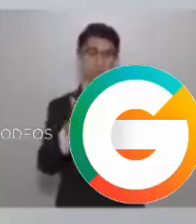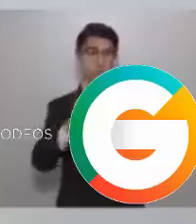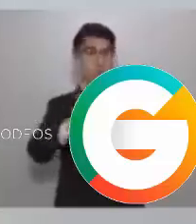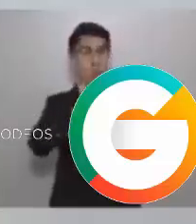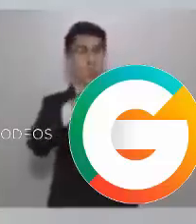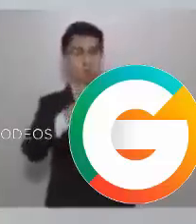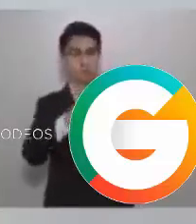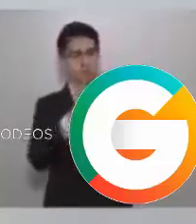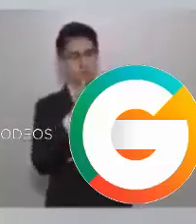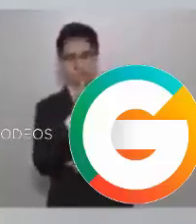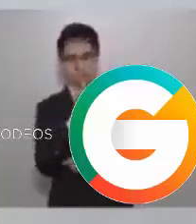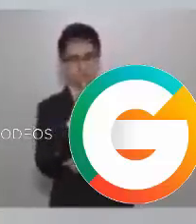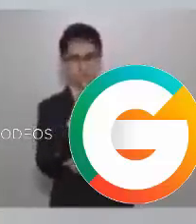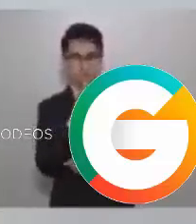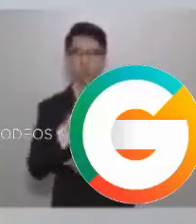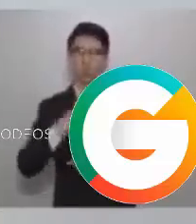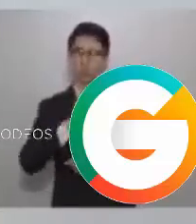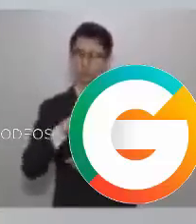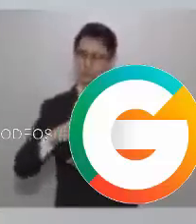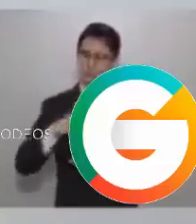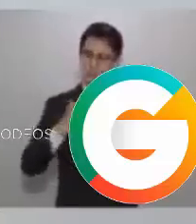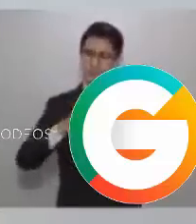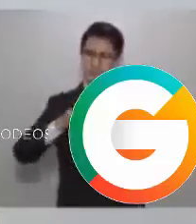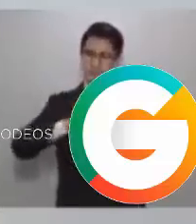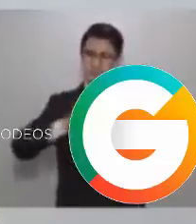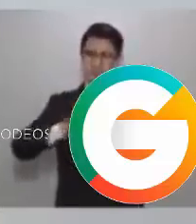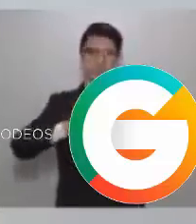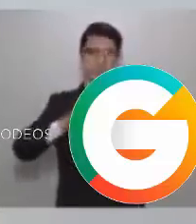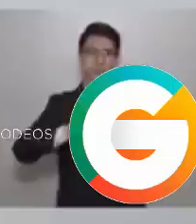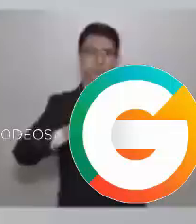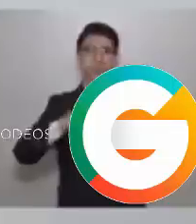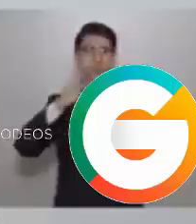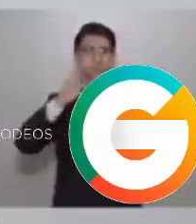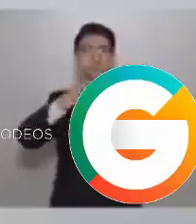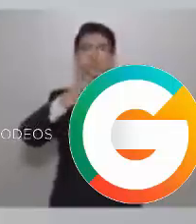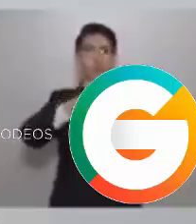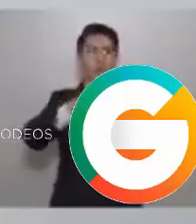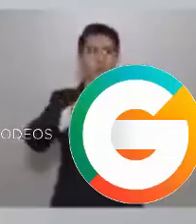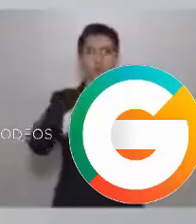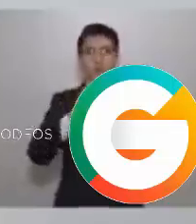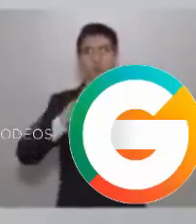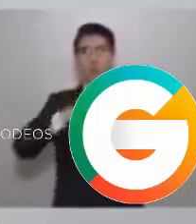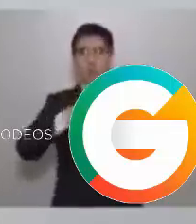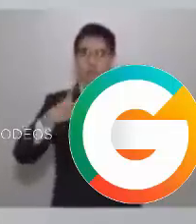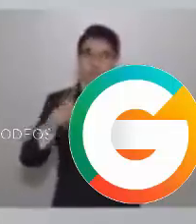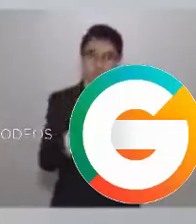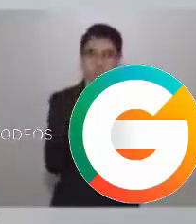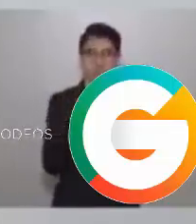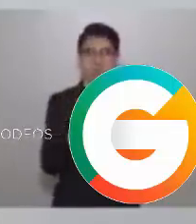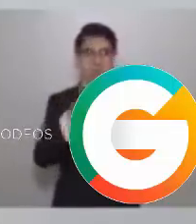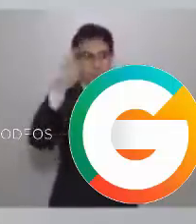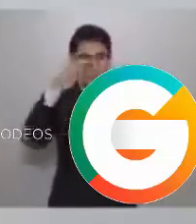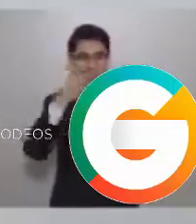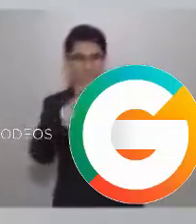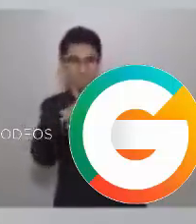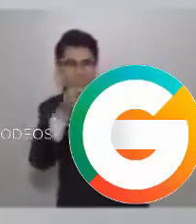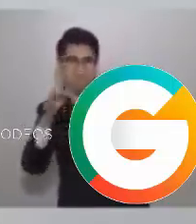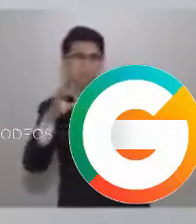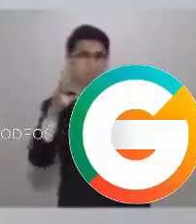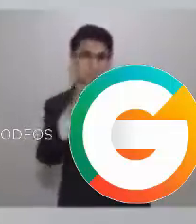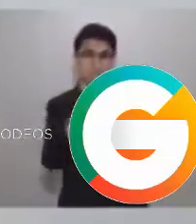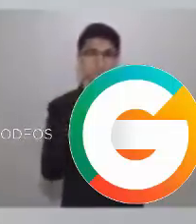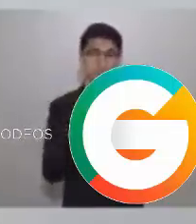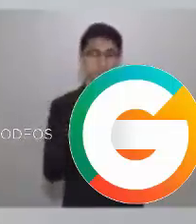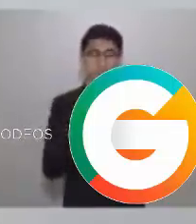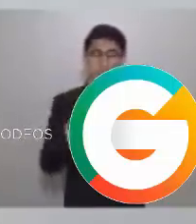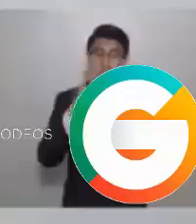rodando esfuerzos. Una muestra de ellos es precisamente estos lamentables hechos que pasaron el día sábado, y por eso, pues, vamos a seguir